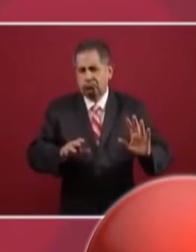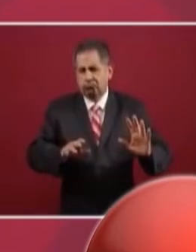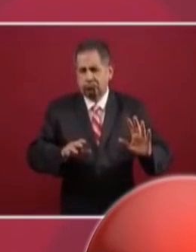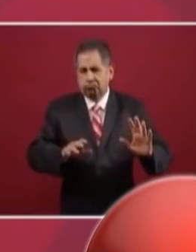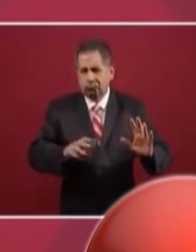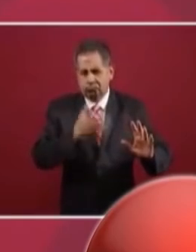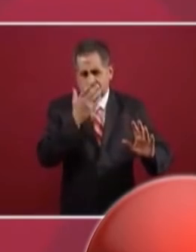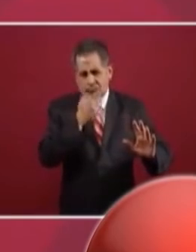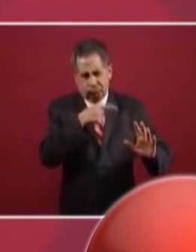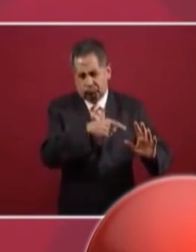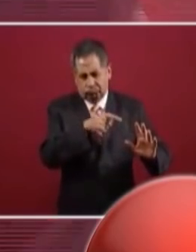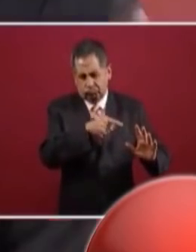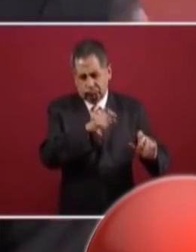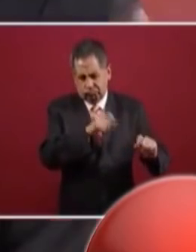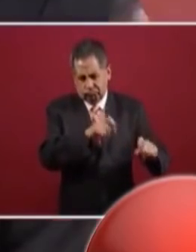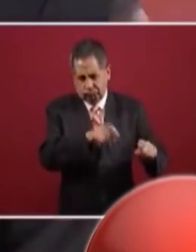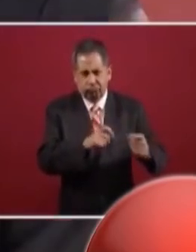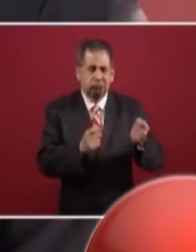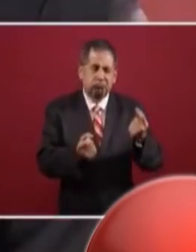convencionales.